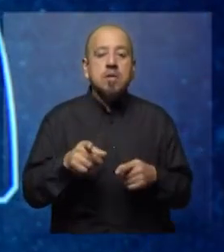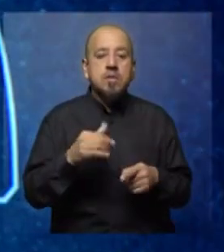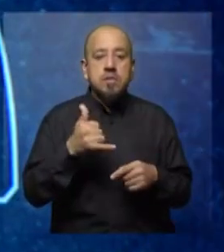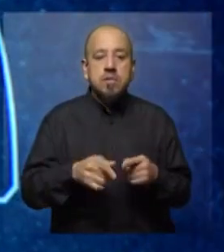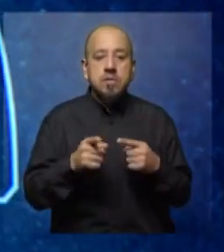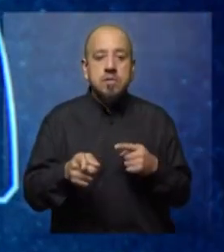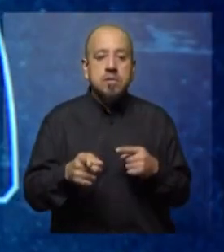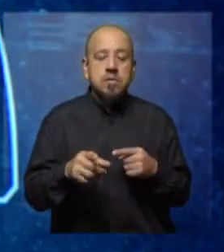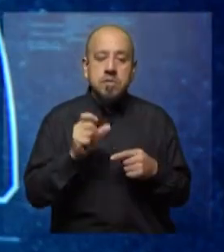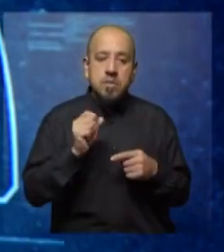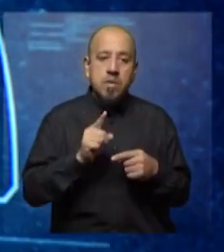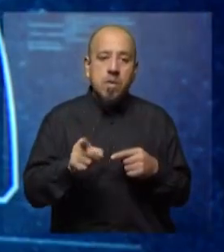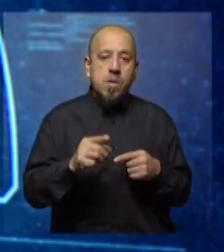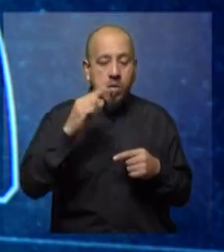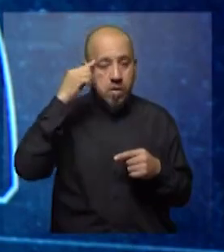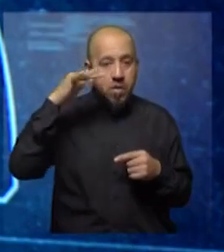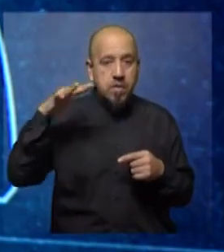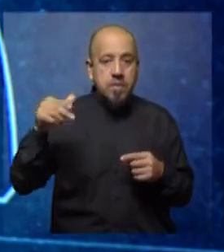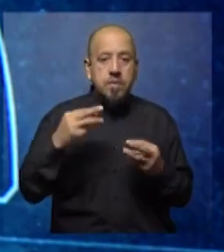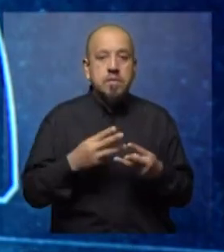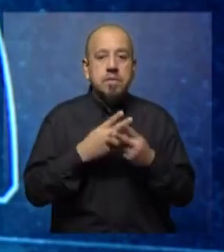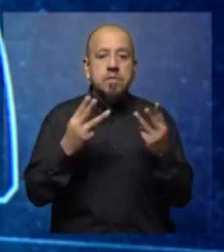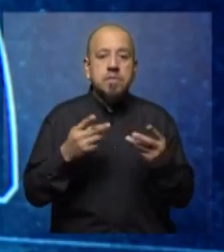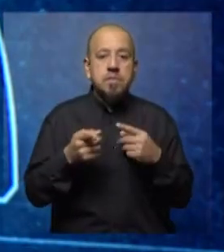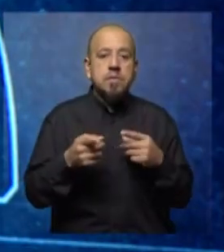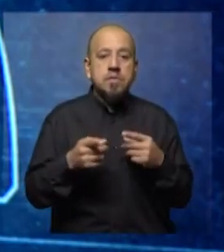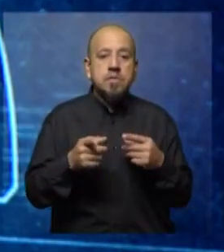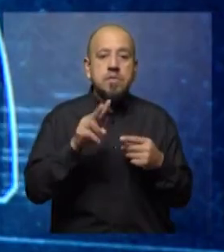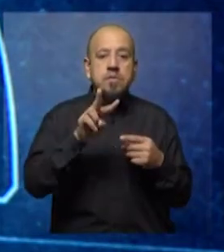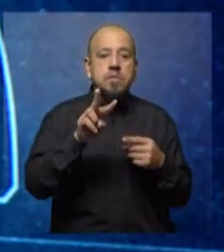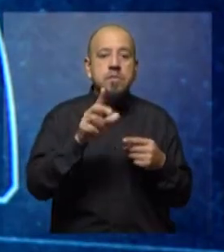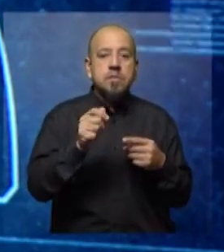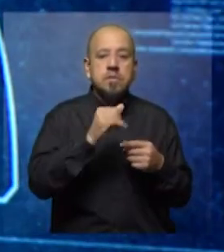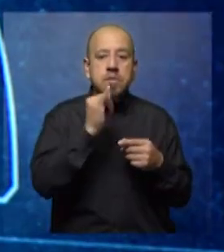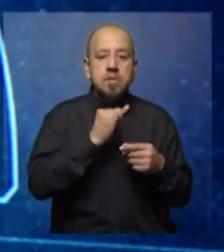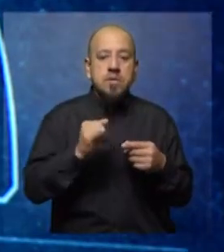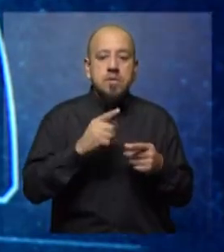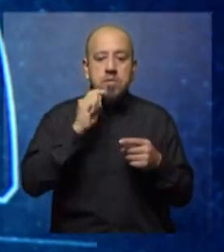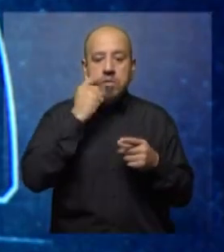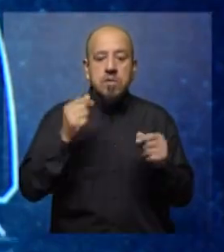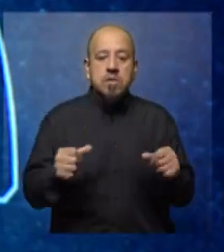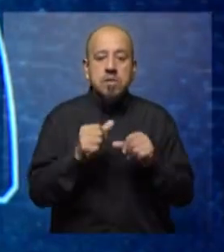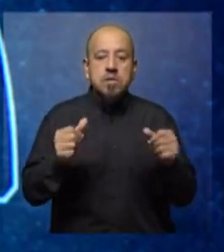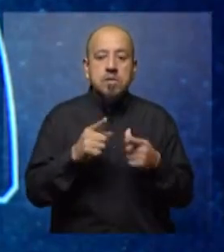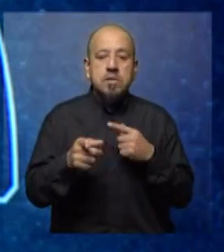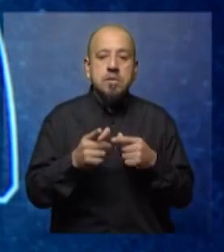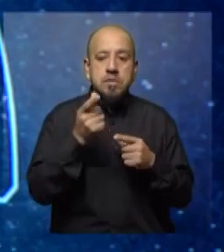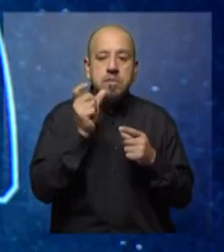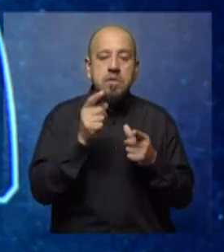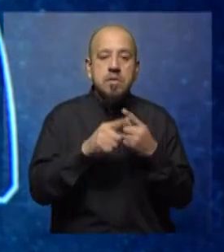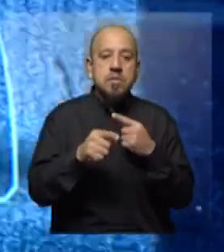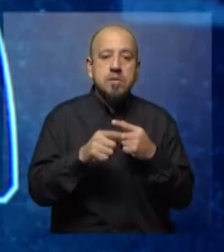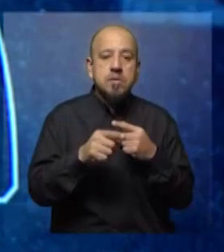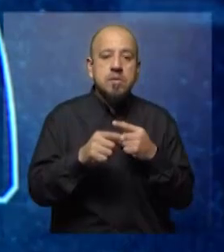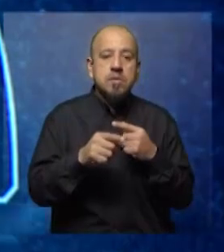tiene Aunque es propio de la filosofía en general Es que le gustaba crear un montón de términos psicológica